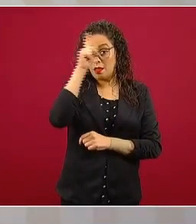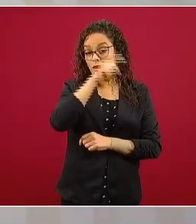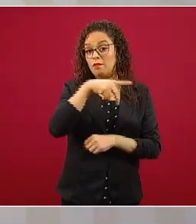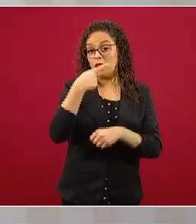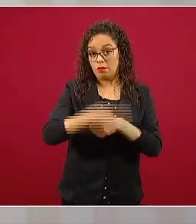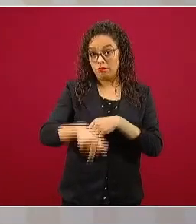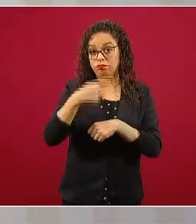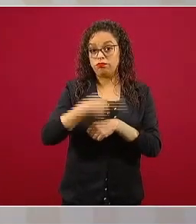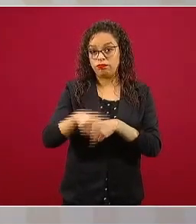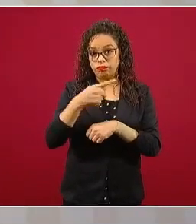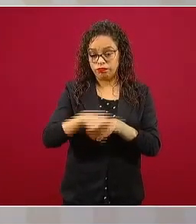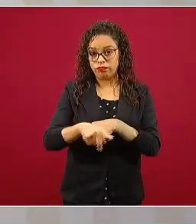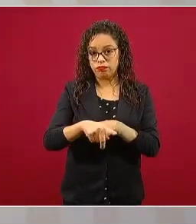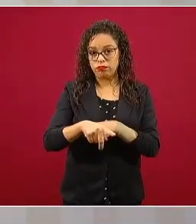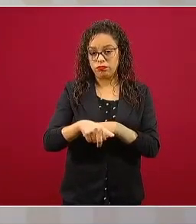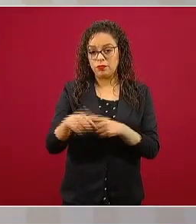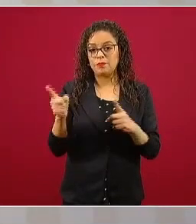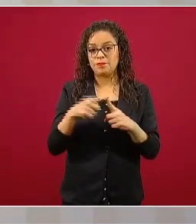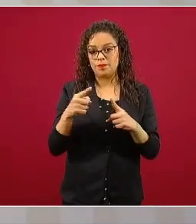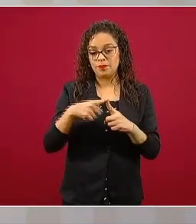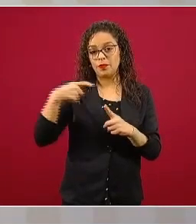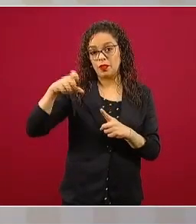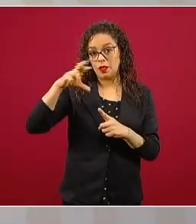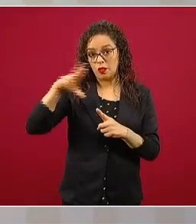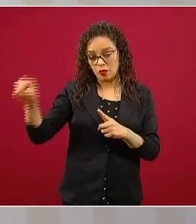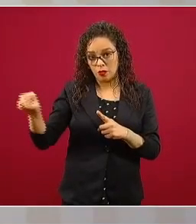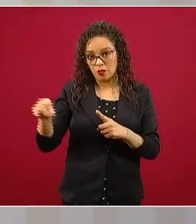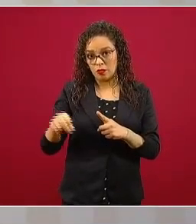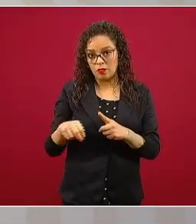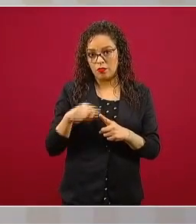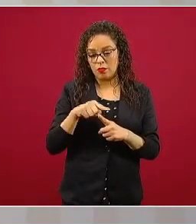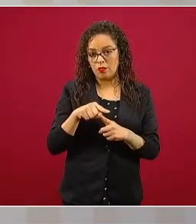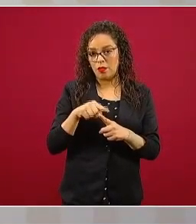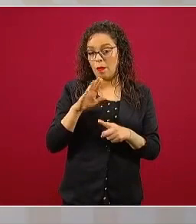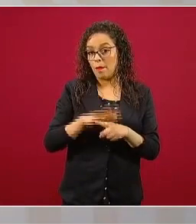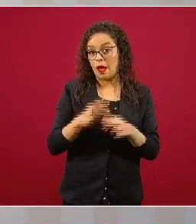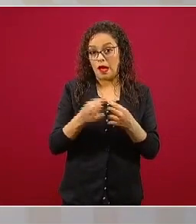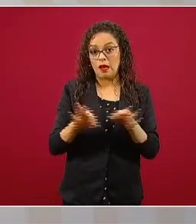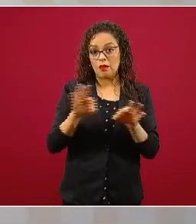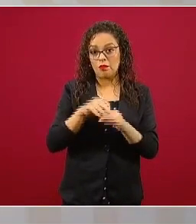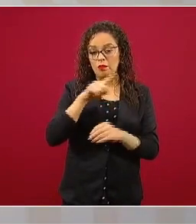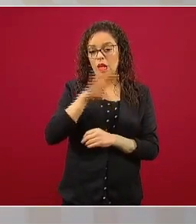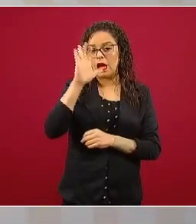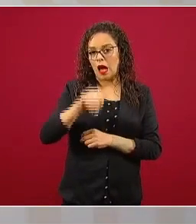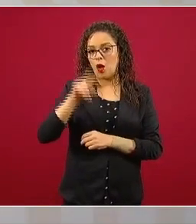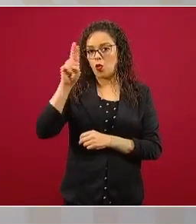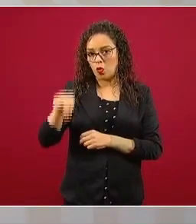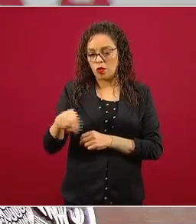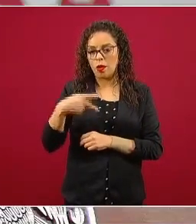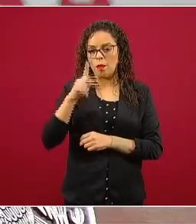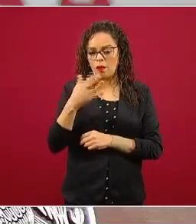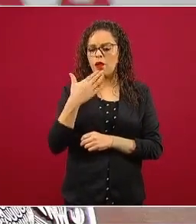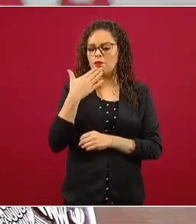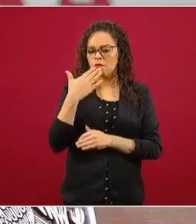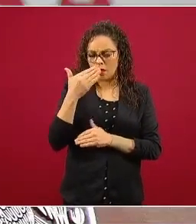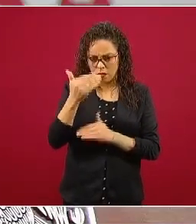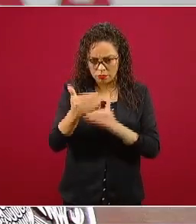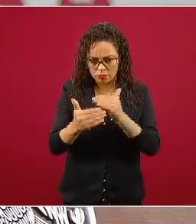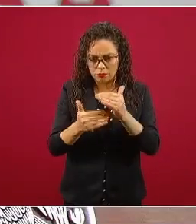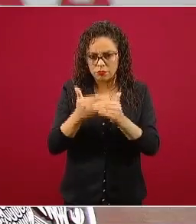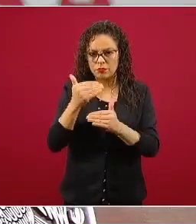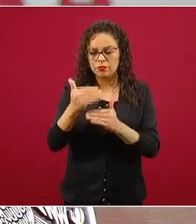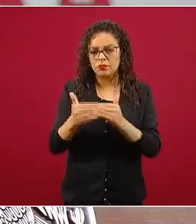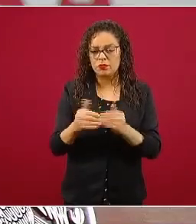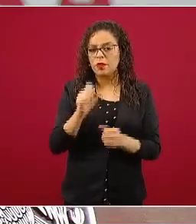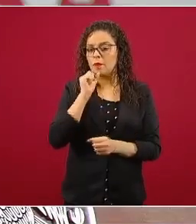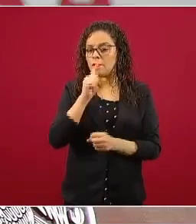Quintana Roo, en particular Cancún, va evolucionando bien. Villahermosa,